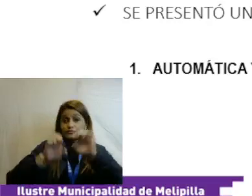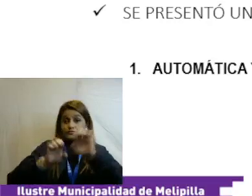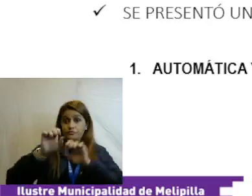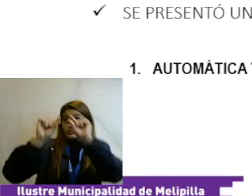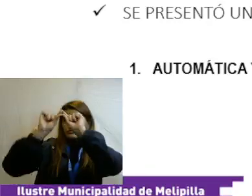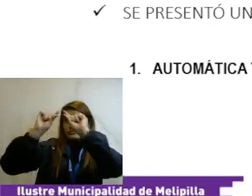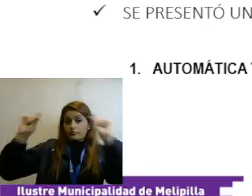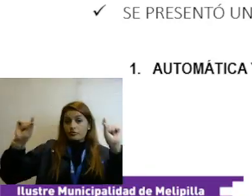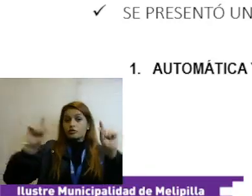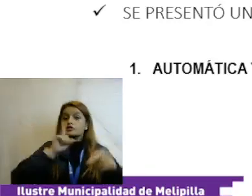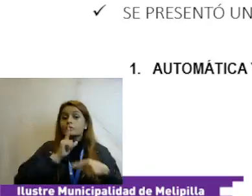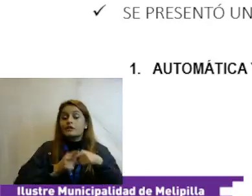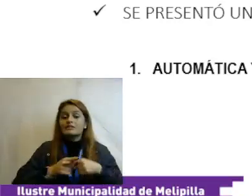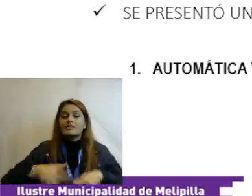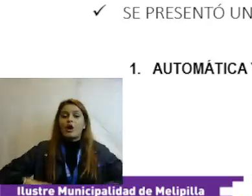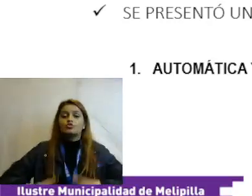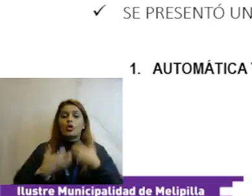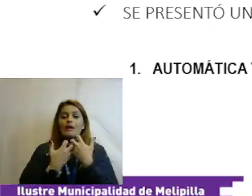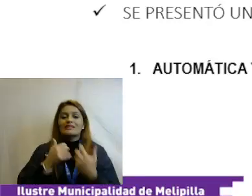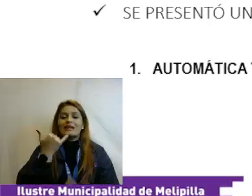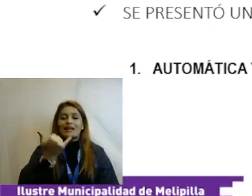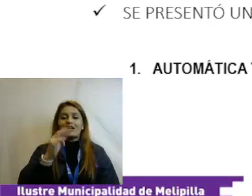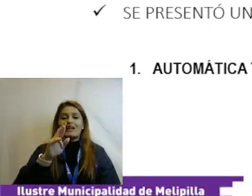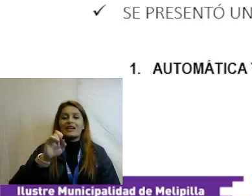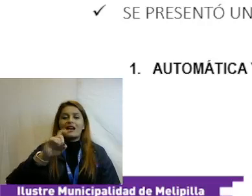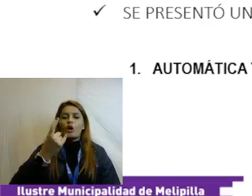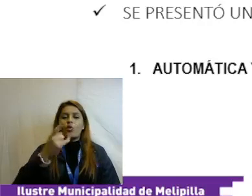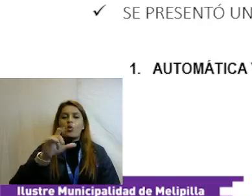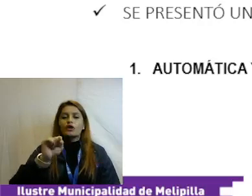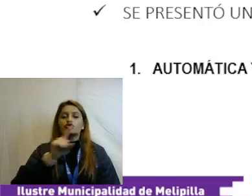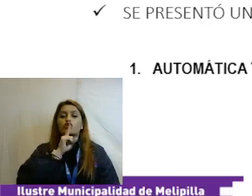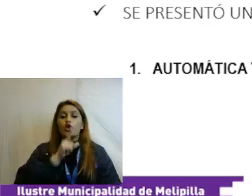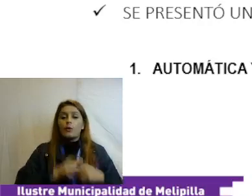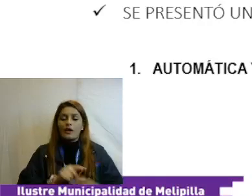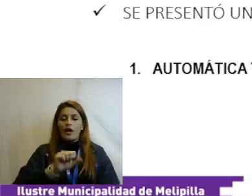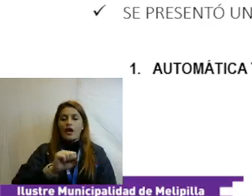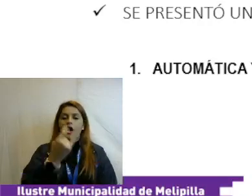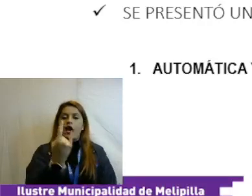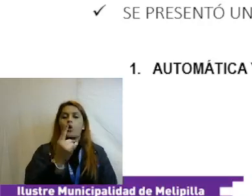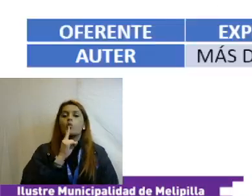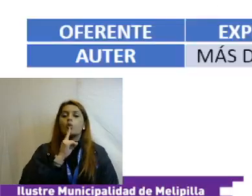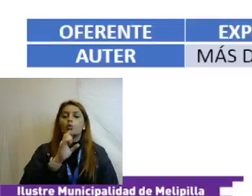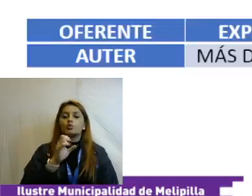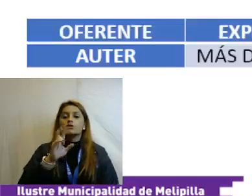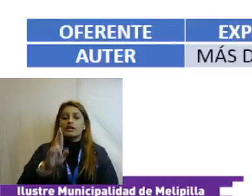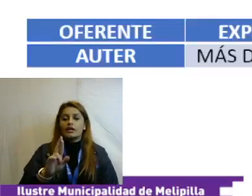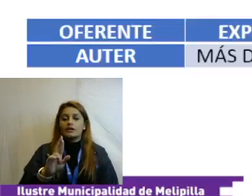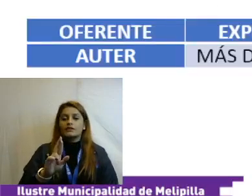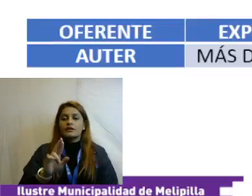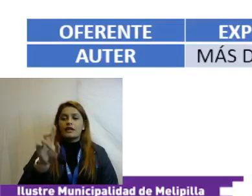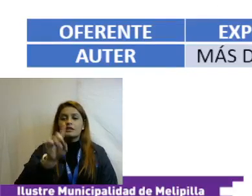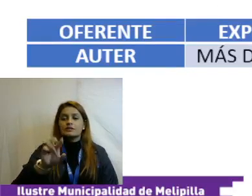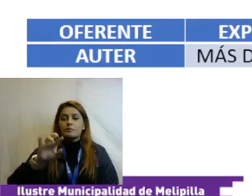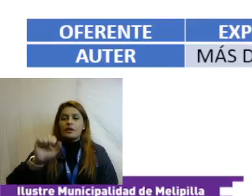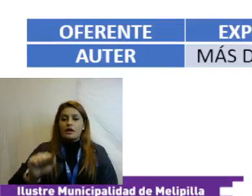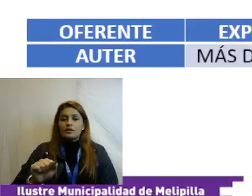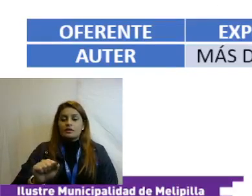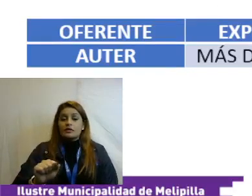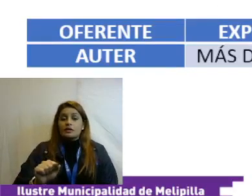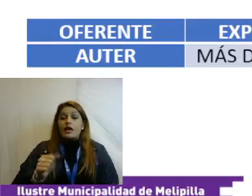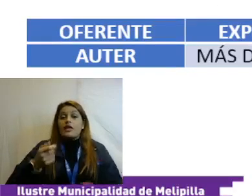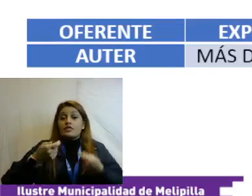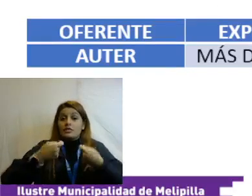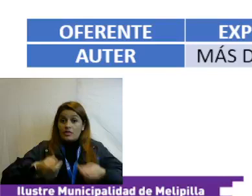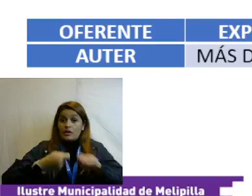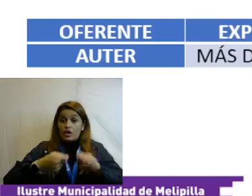la empresa automática regulación Auter, Ginebra Multiservicios S.P.A. La oferta económica que